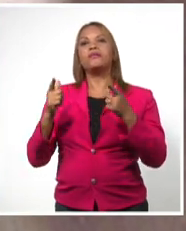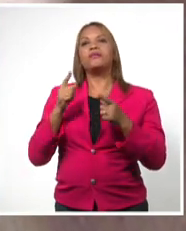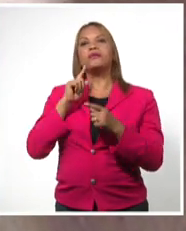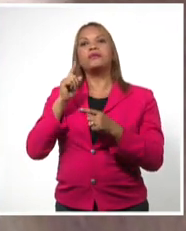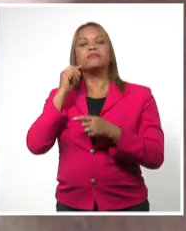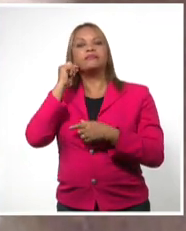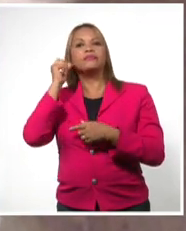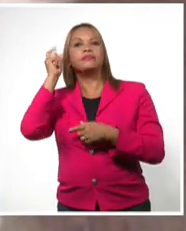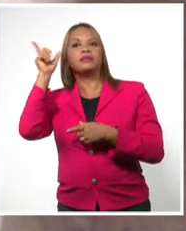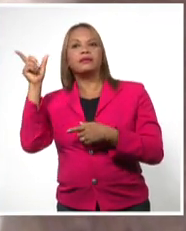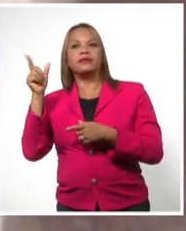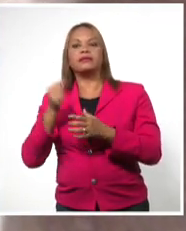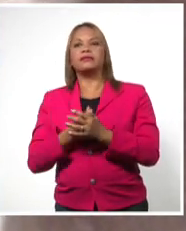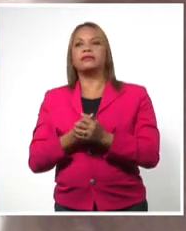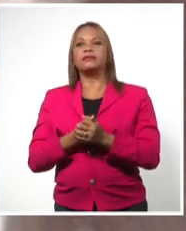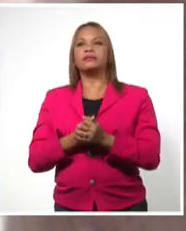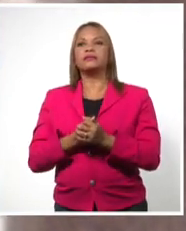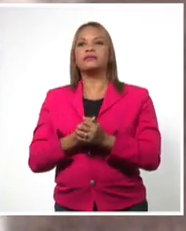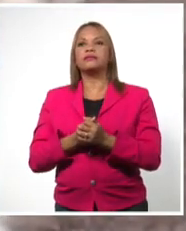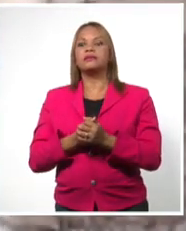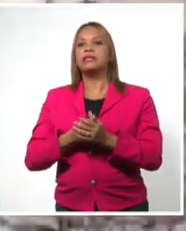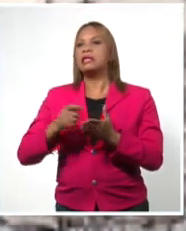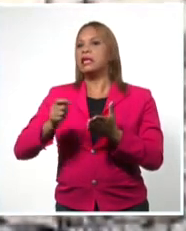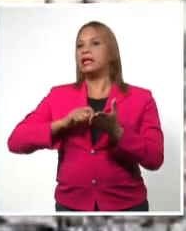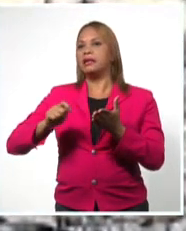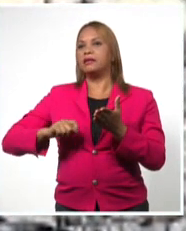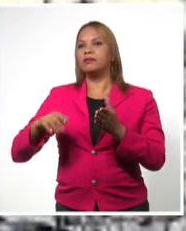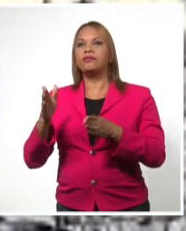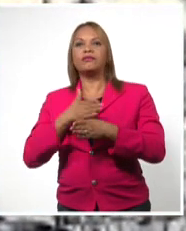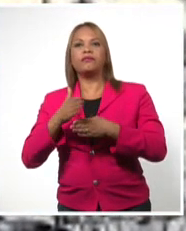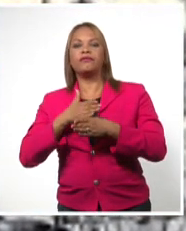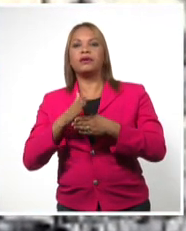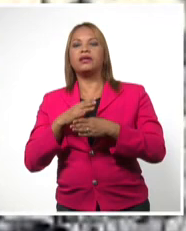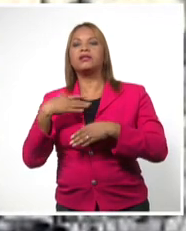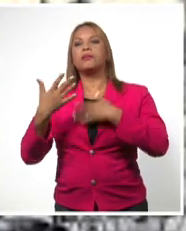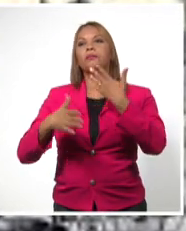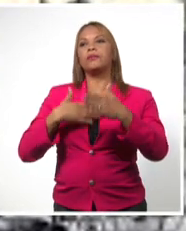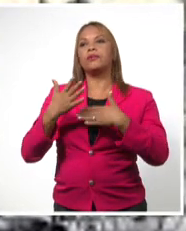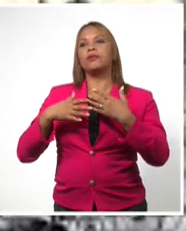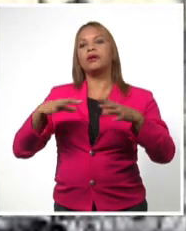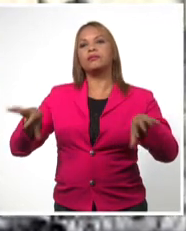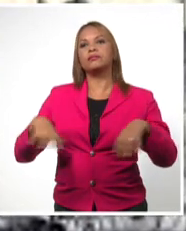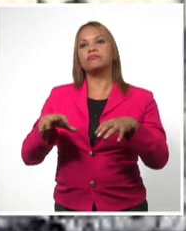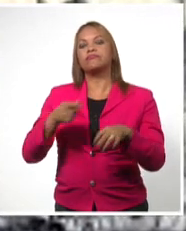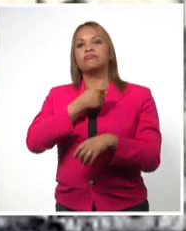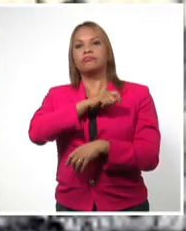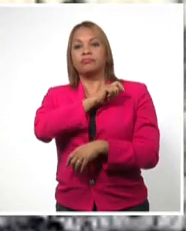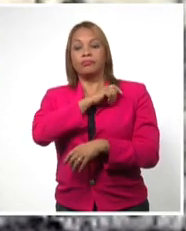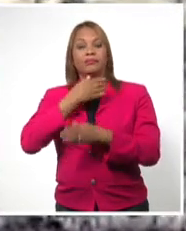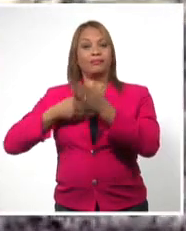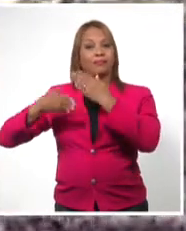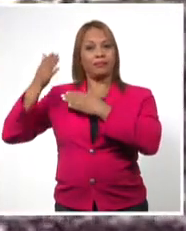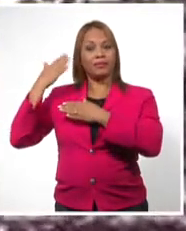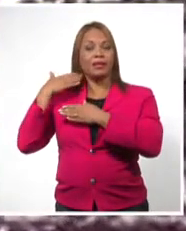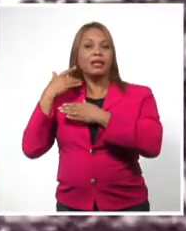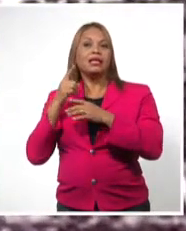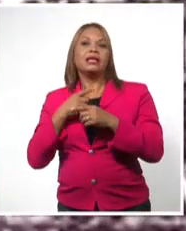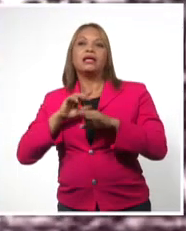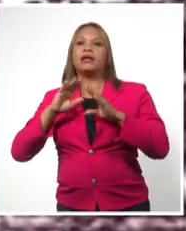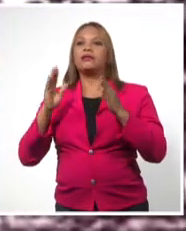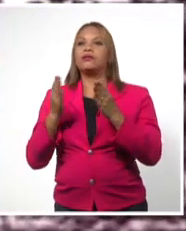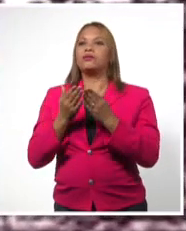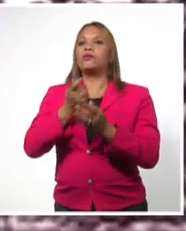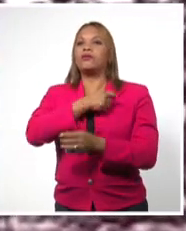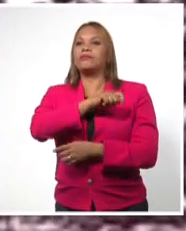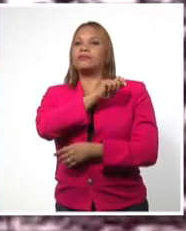pensamiento agudo. Mucho escribió Juan Gualberto Gómez sobre los problemas de la Cuba neocolonial, como los relativos a la población negra y mulata